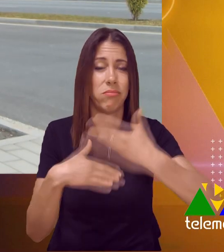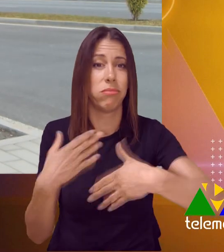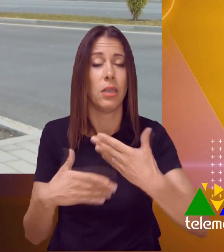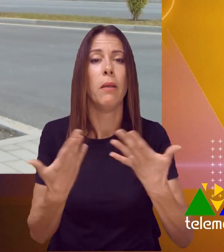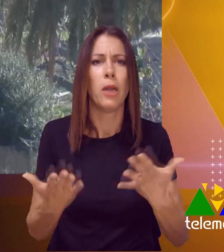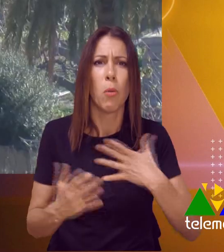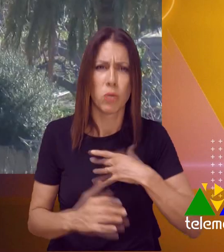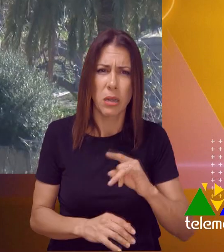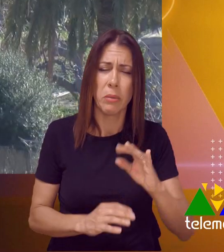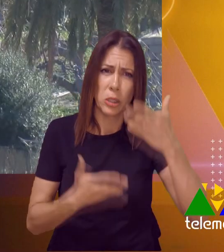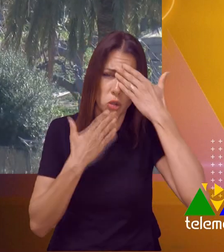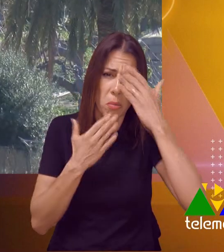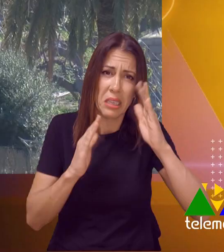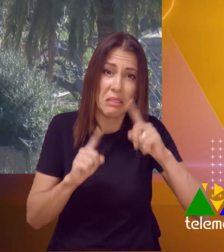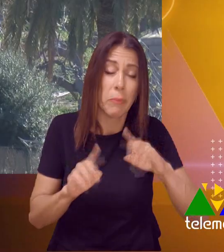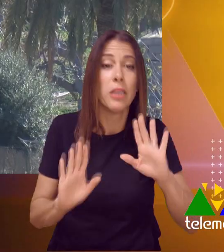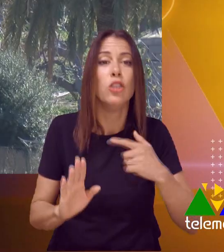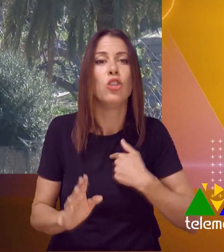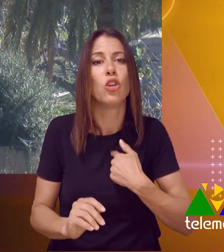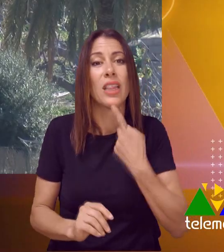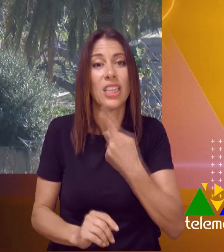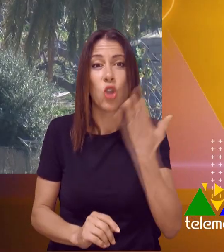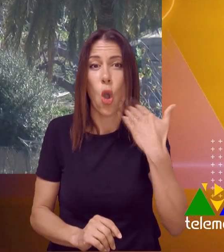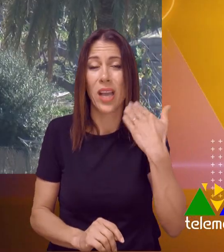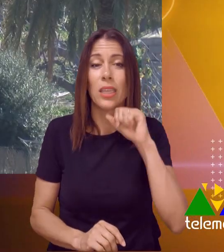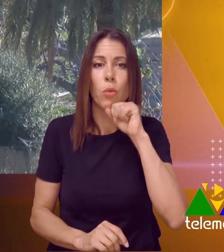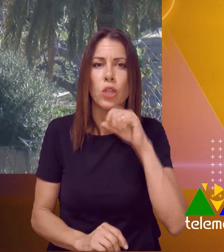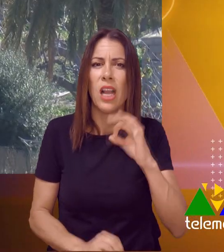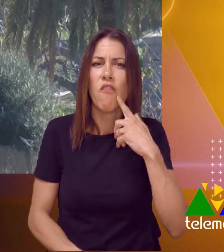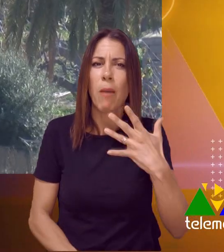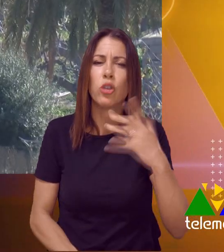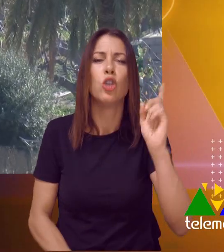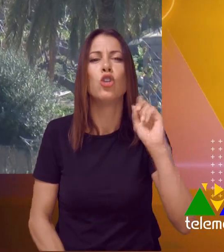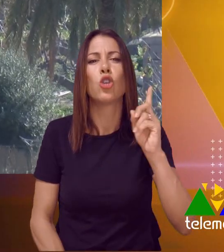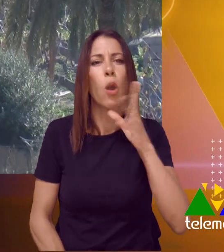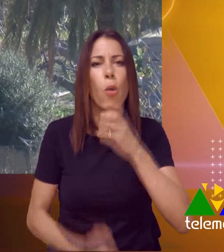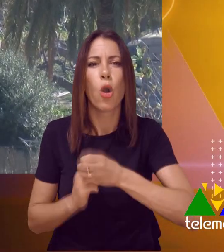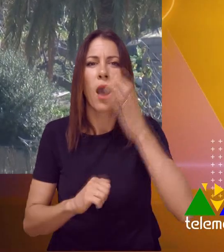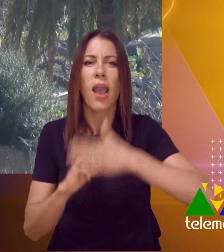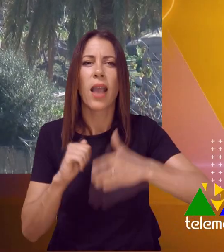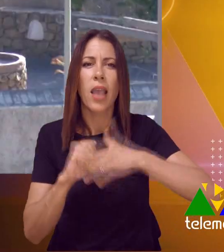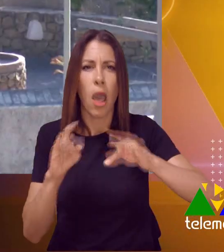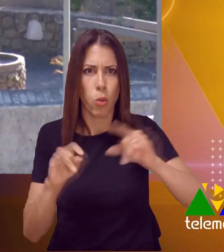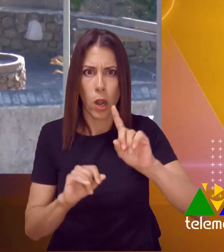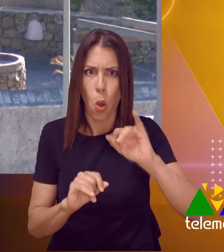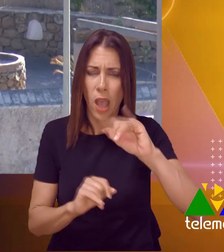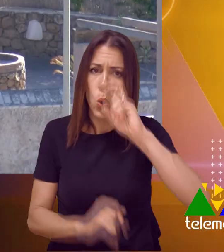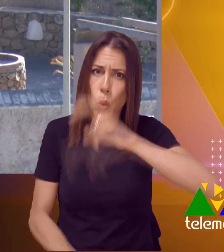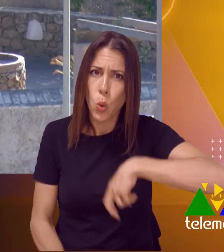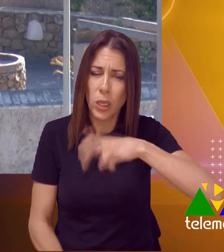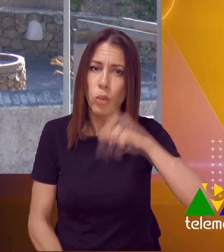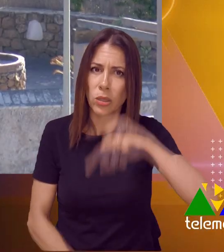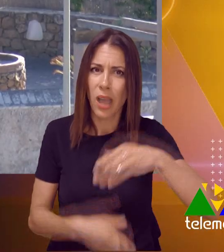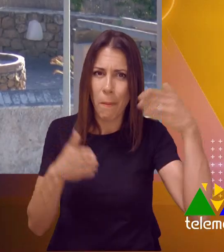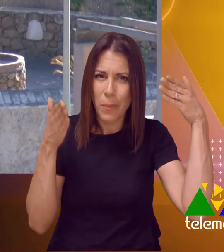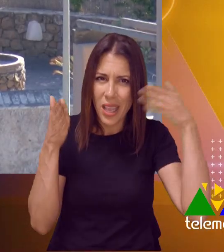también. Alguna vez hemos citado que Motril fue famoso no solo por la caña de azúcar. Motril tuvo un cultivo dedicado a